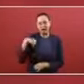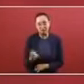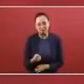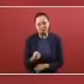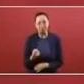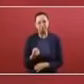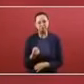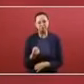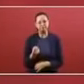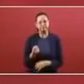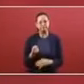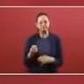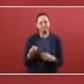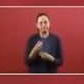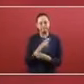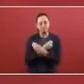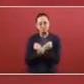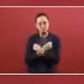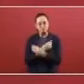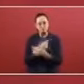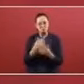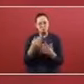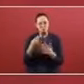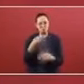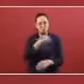moralidad, se